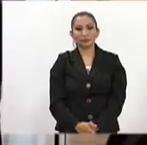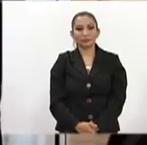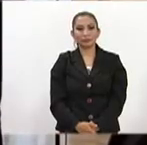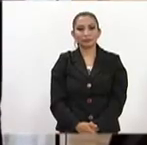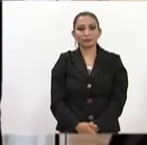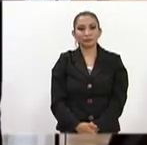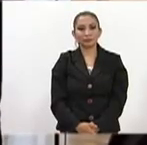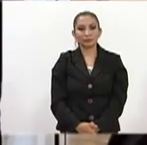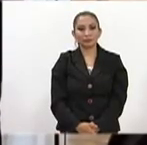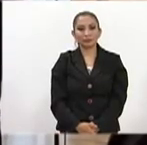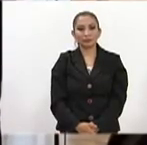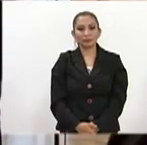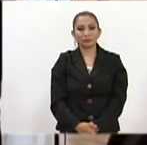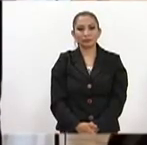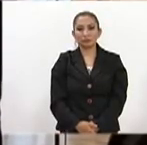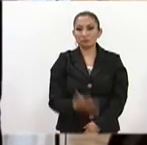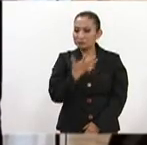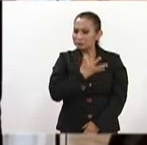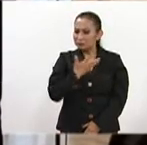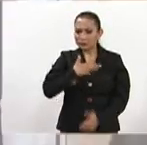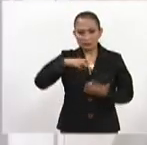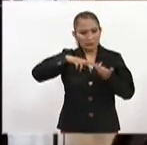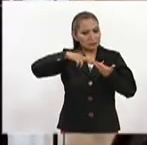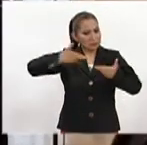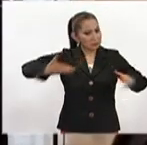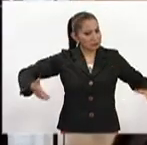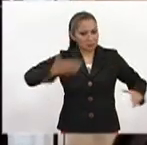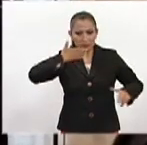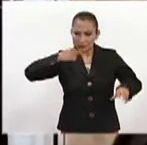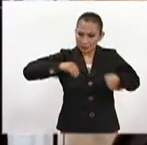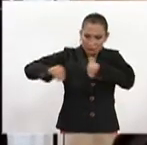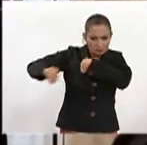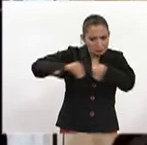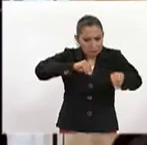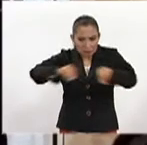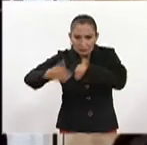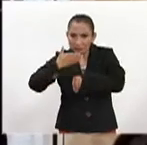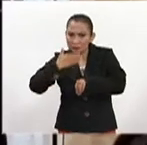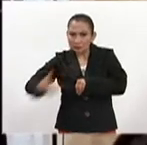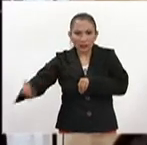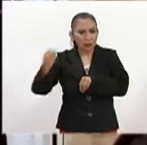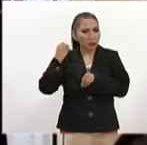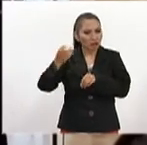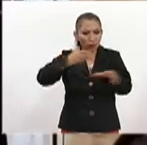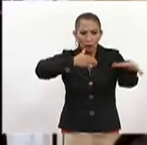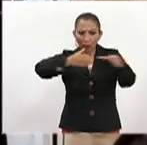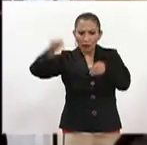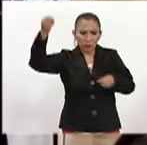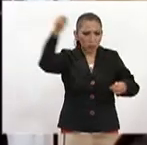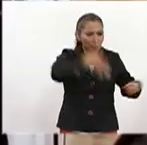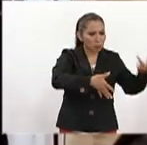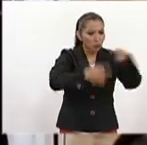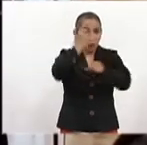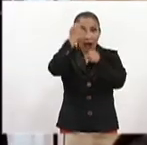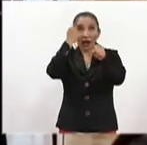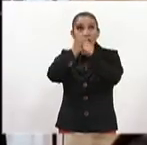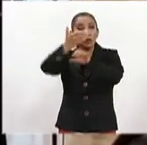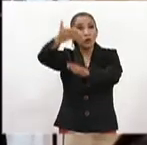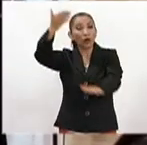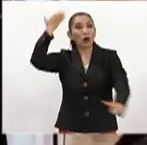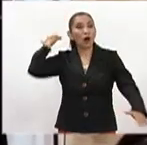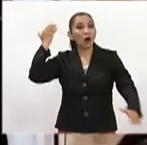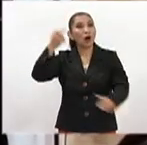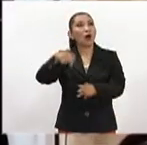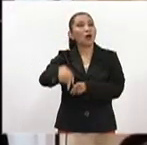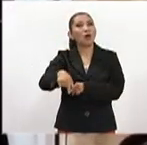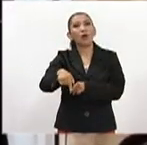Tenemos una relación dinámica, más de 5,000 millones de dólares de comercio el año pasado, una relación